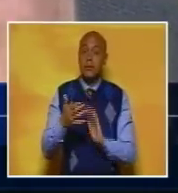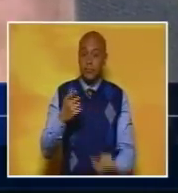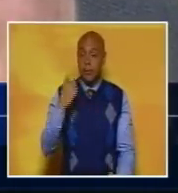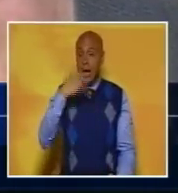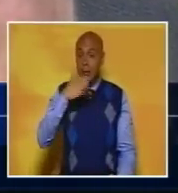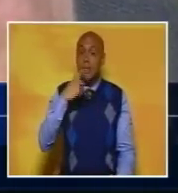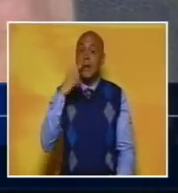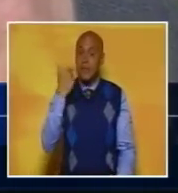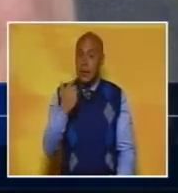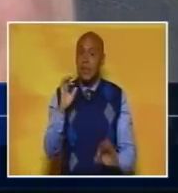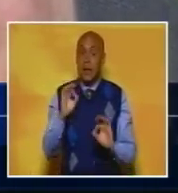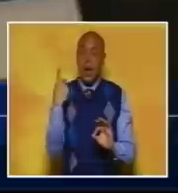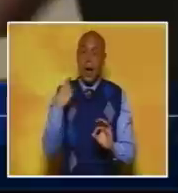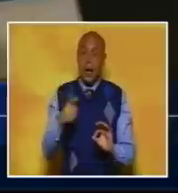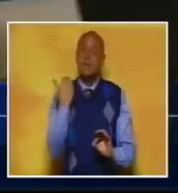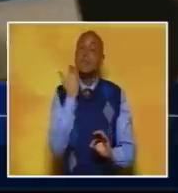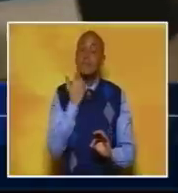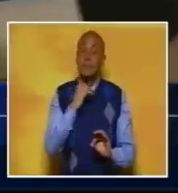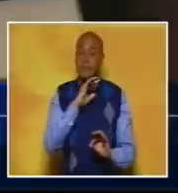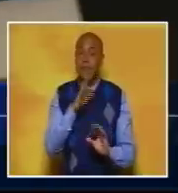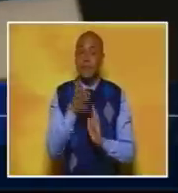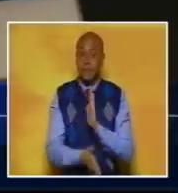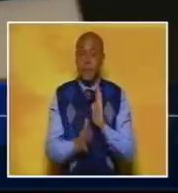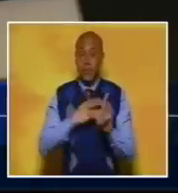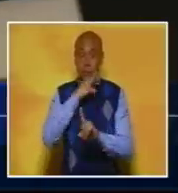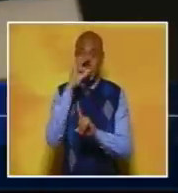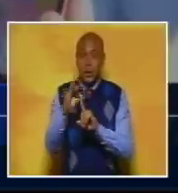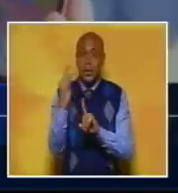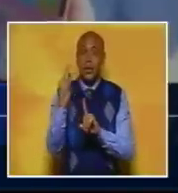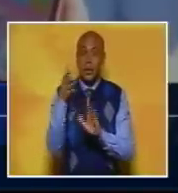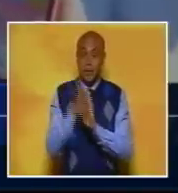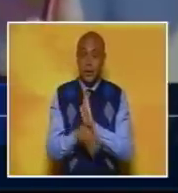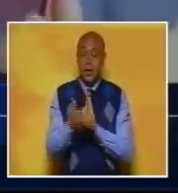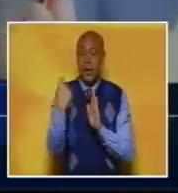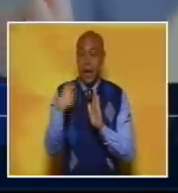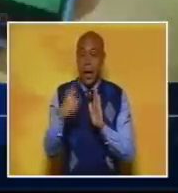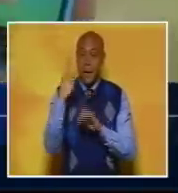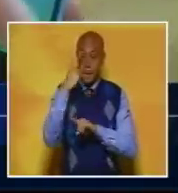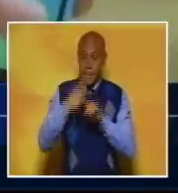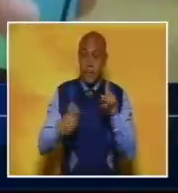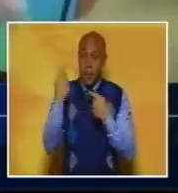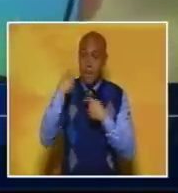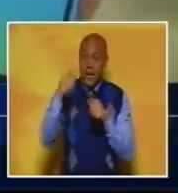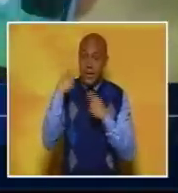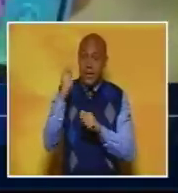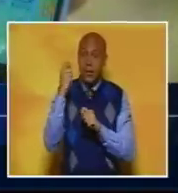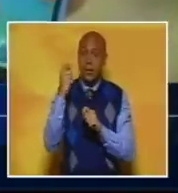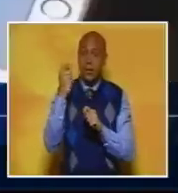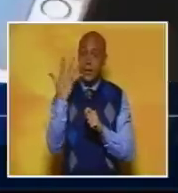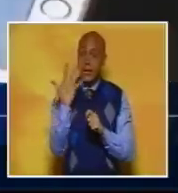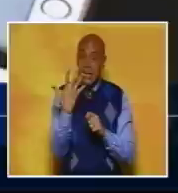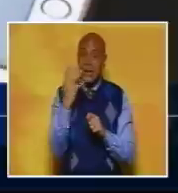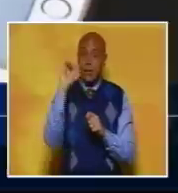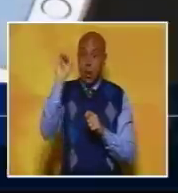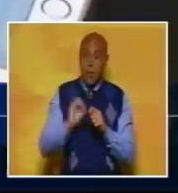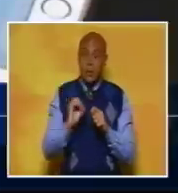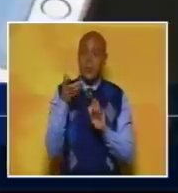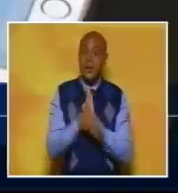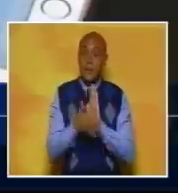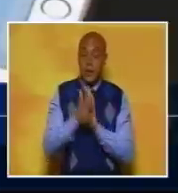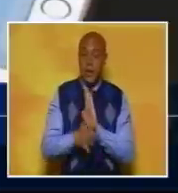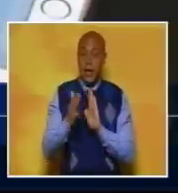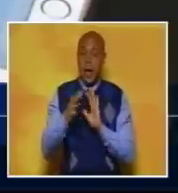que sufrirá consecuencias económicas porque una quinta parte de sus ventas en Asia depende de los trabajadores chinos